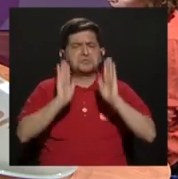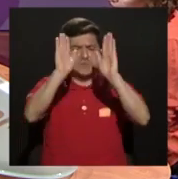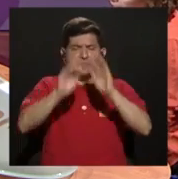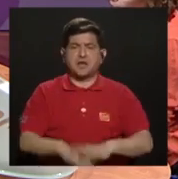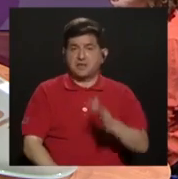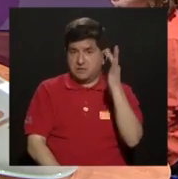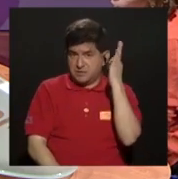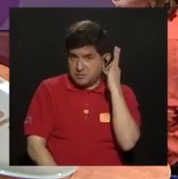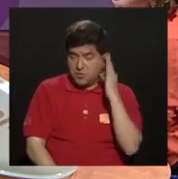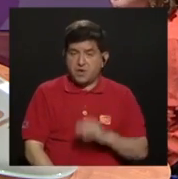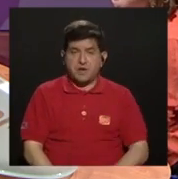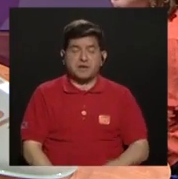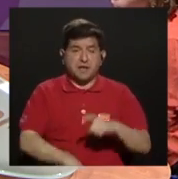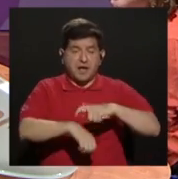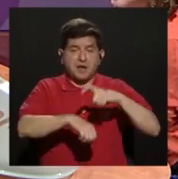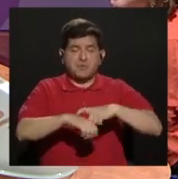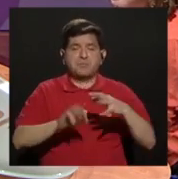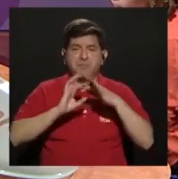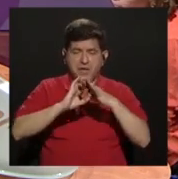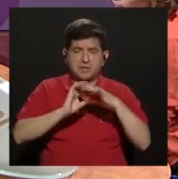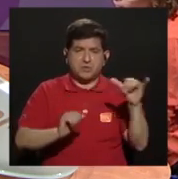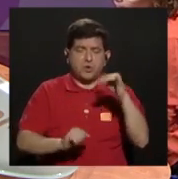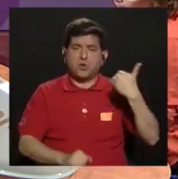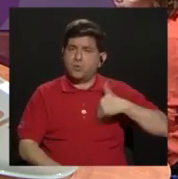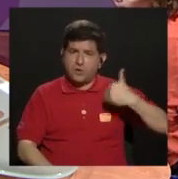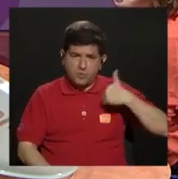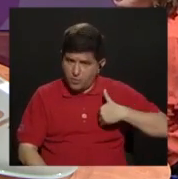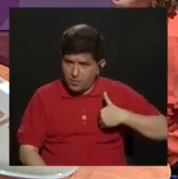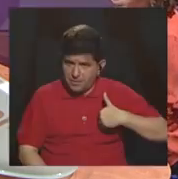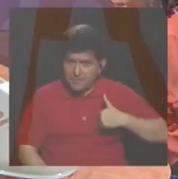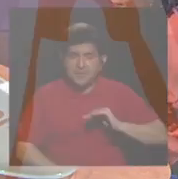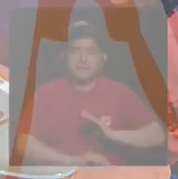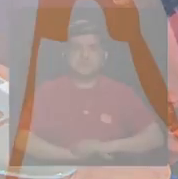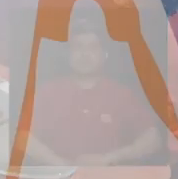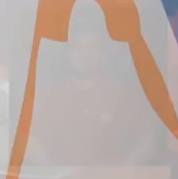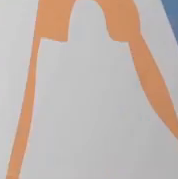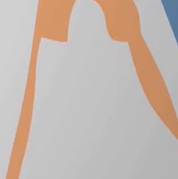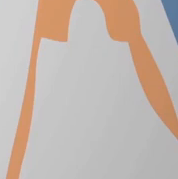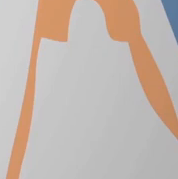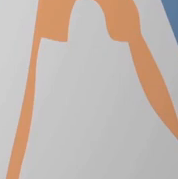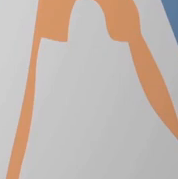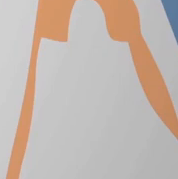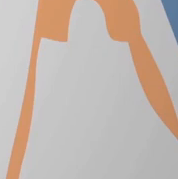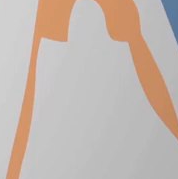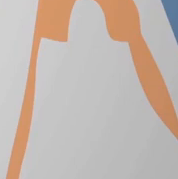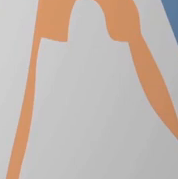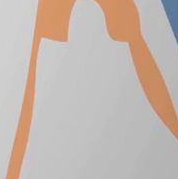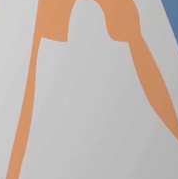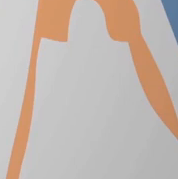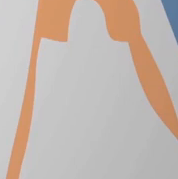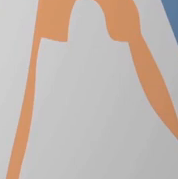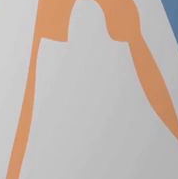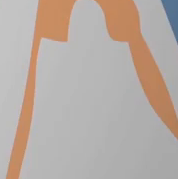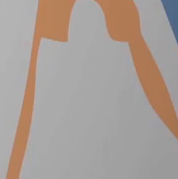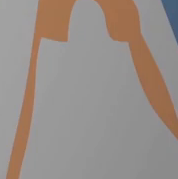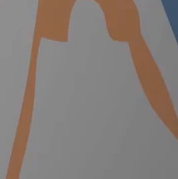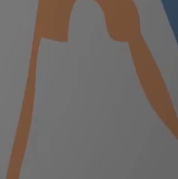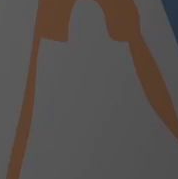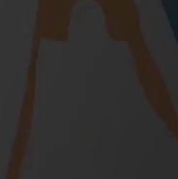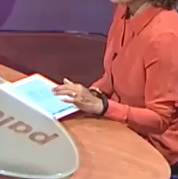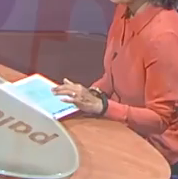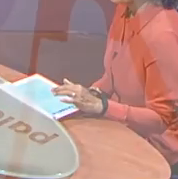son mujeres a la hora de tener una relación actúan como hombres, ¿qué es lo que son? Vamos a un corte y estamos en un segundo de